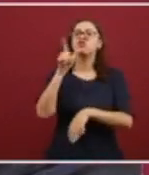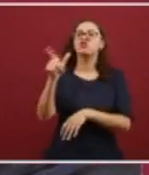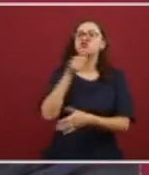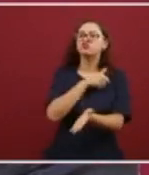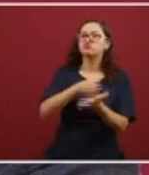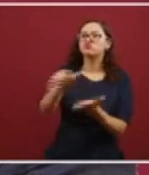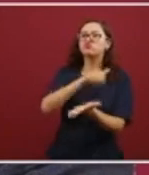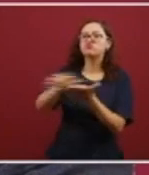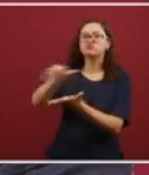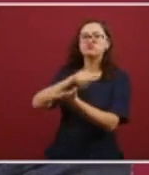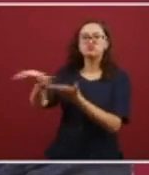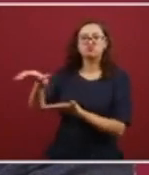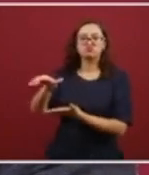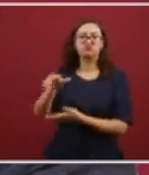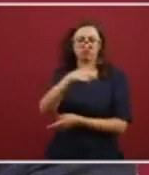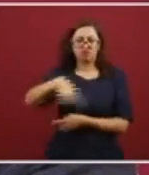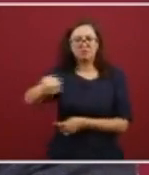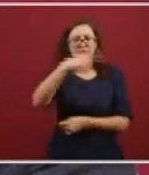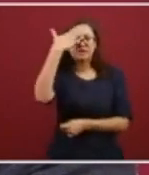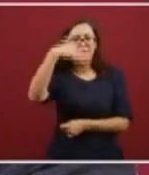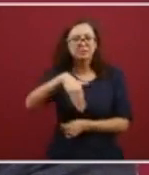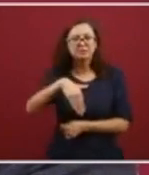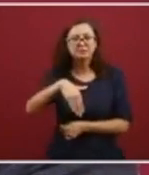de la industria eléctrica.